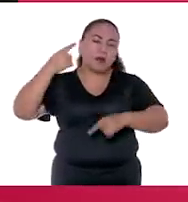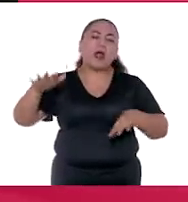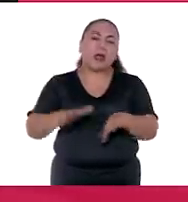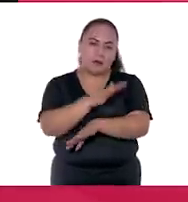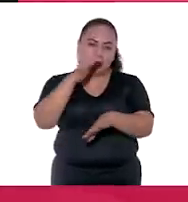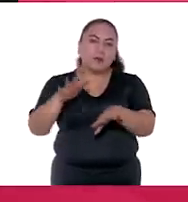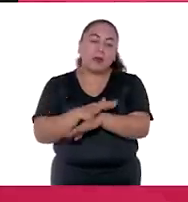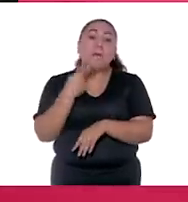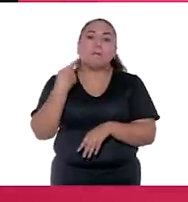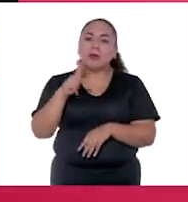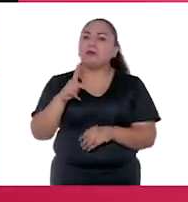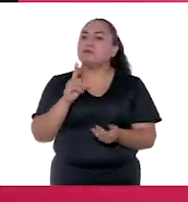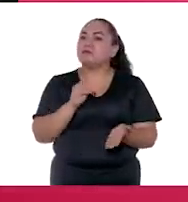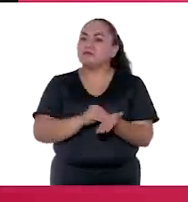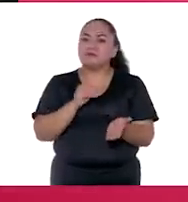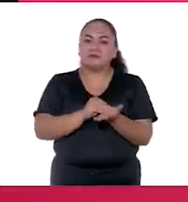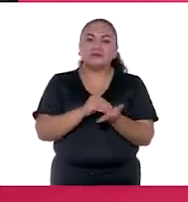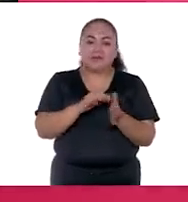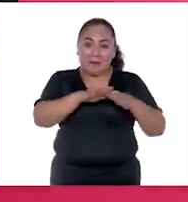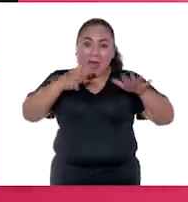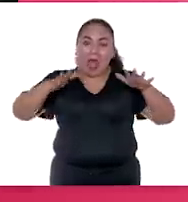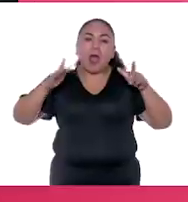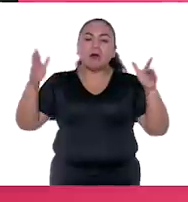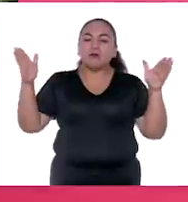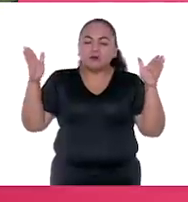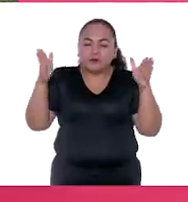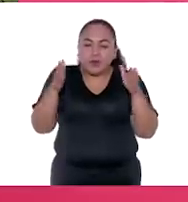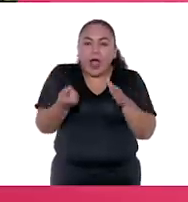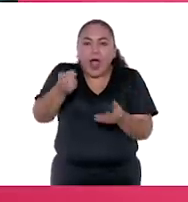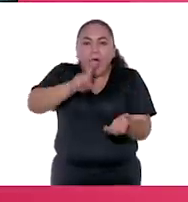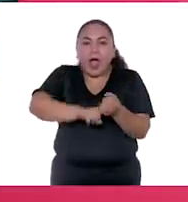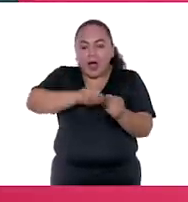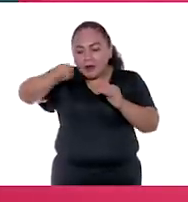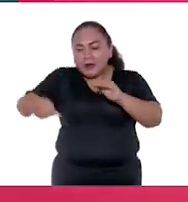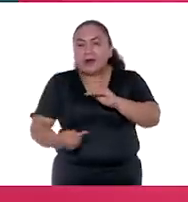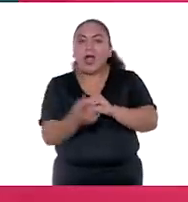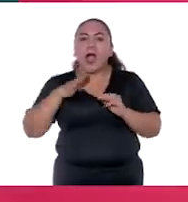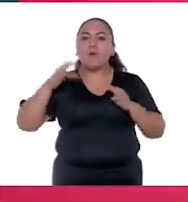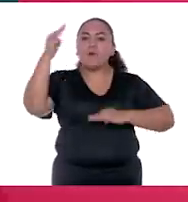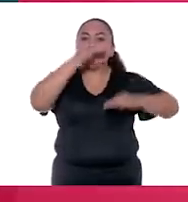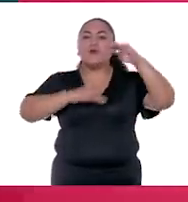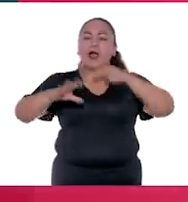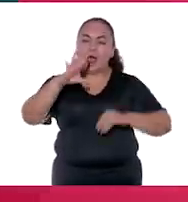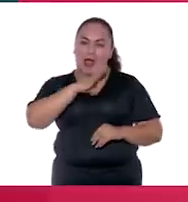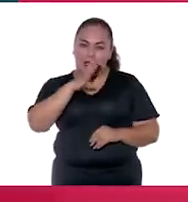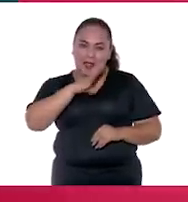antiguo, sorprendentemente, al interior de las montañas.